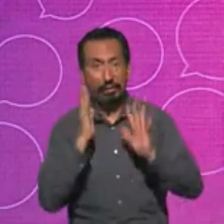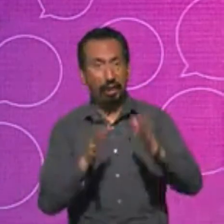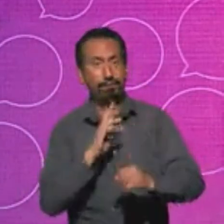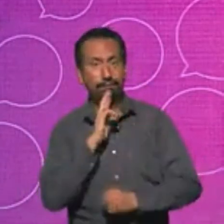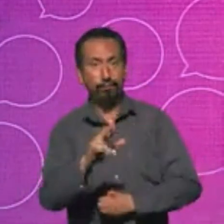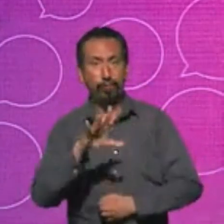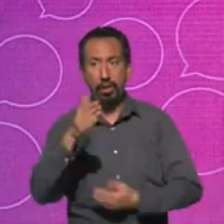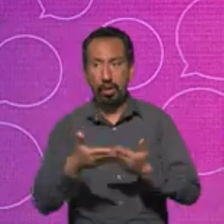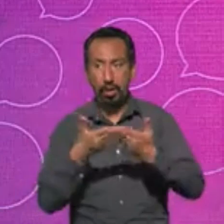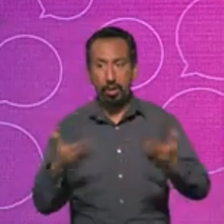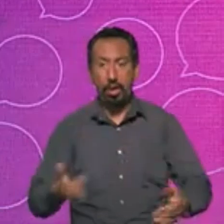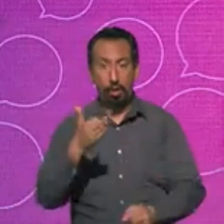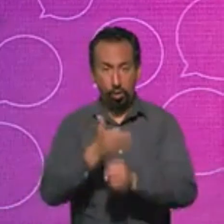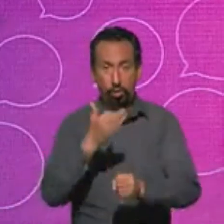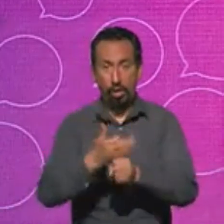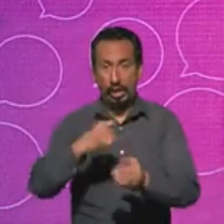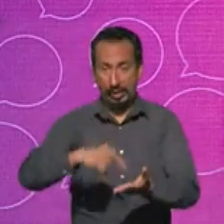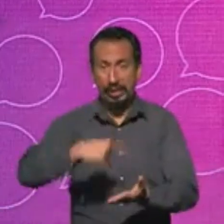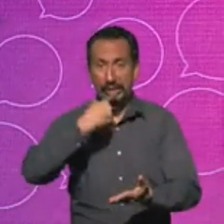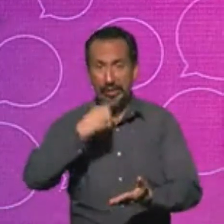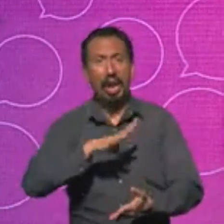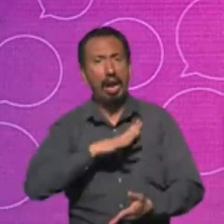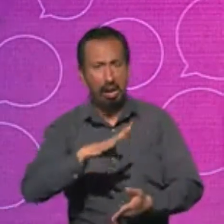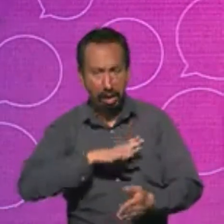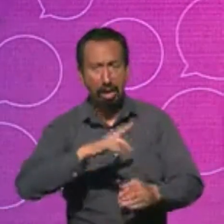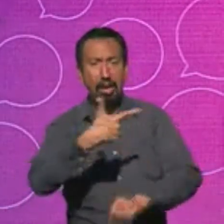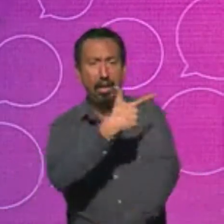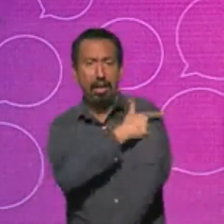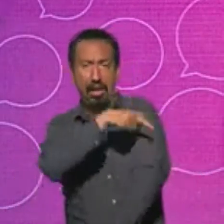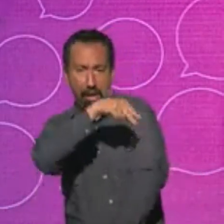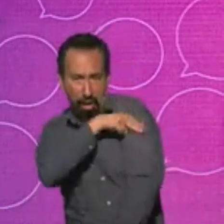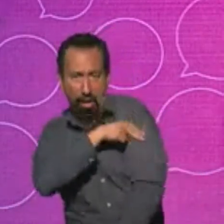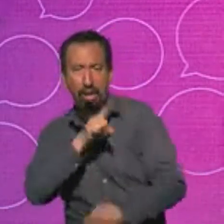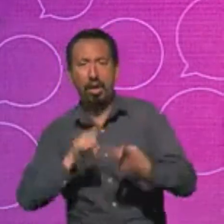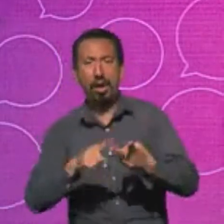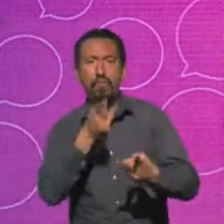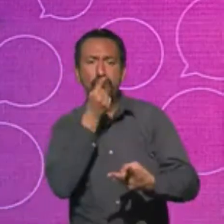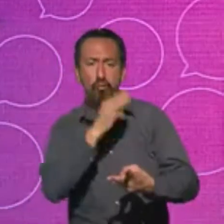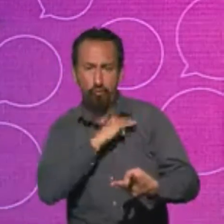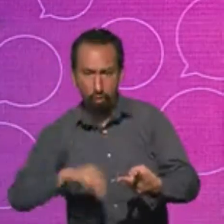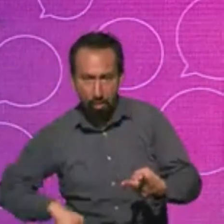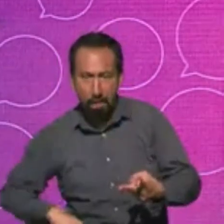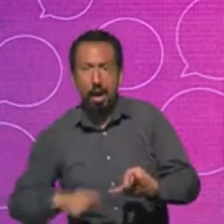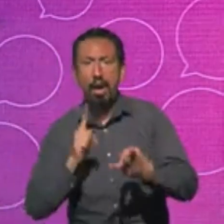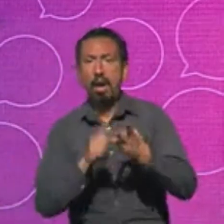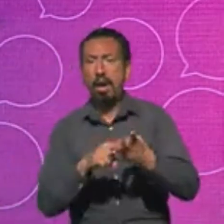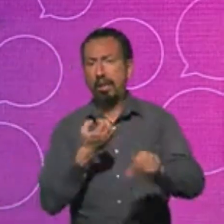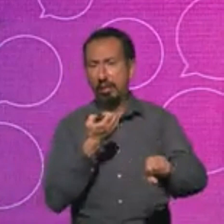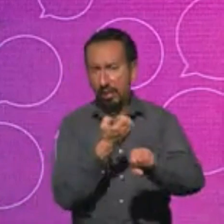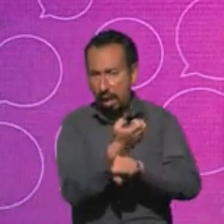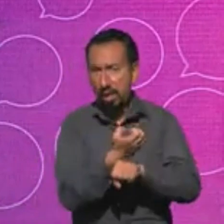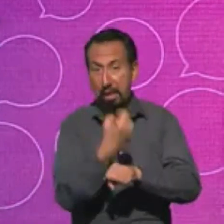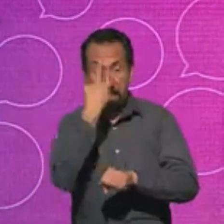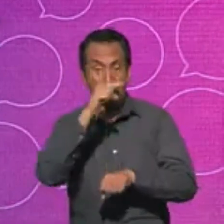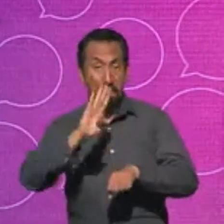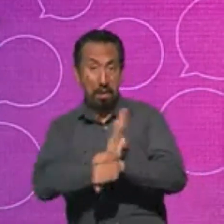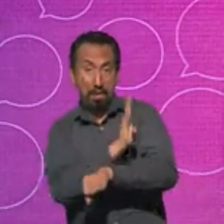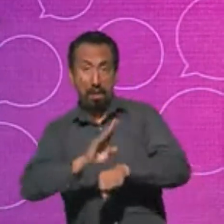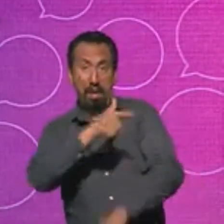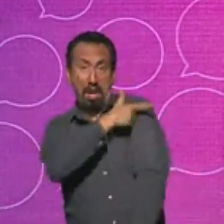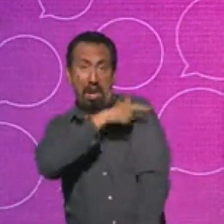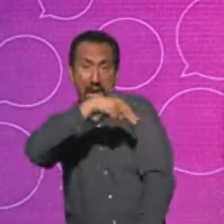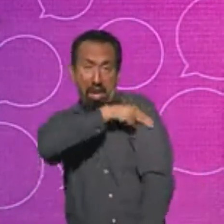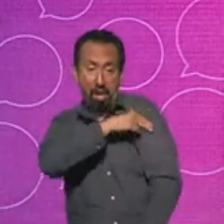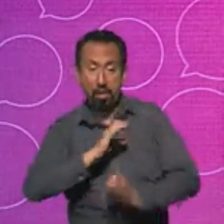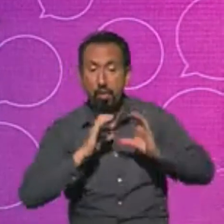hoy en Celaya hay fuerzas federales Guardia nacional Policía Municipal más a disposición hoy por hoy cuidando al